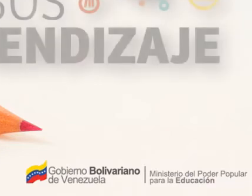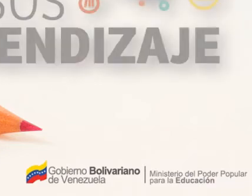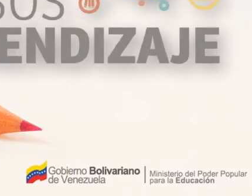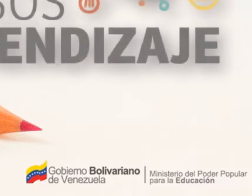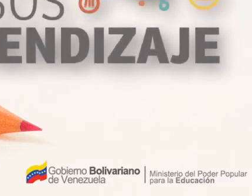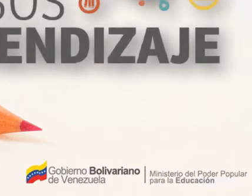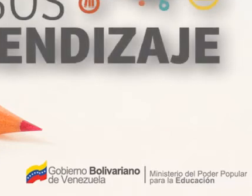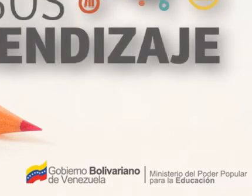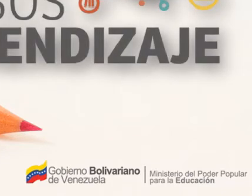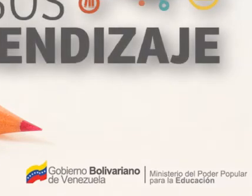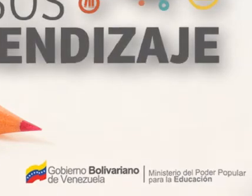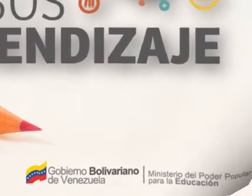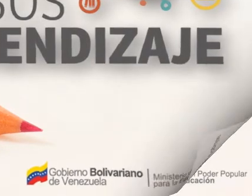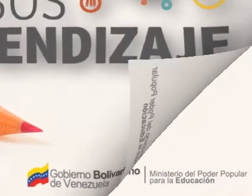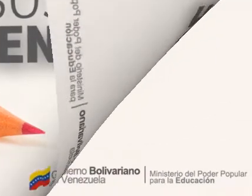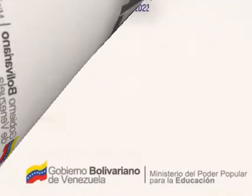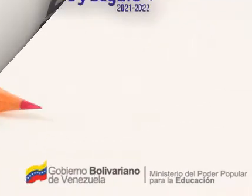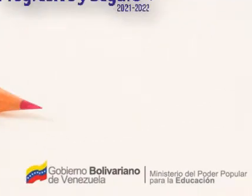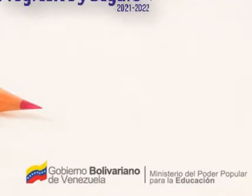y tú